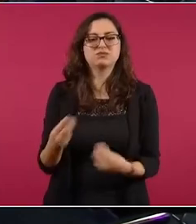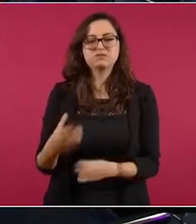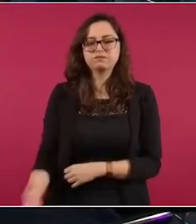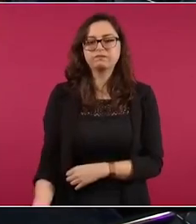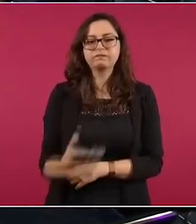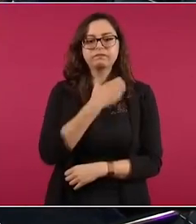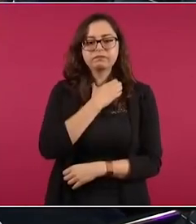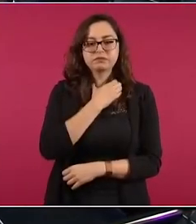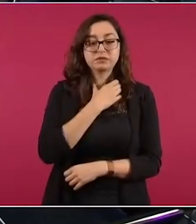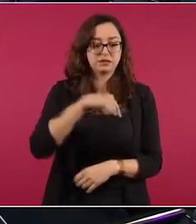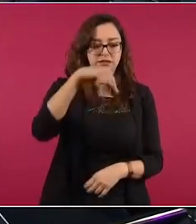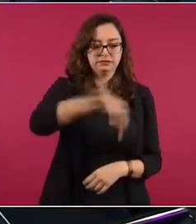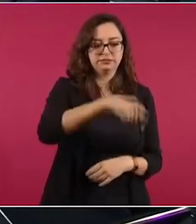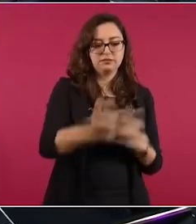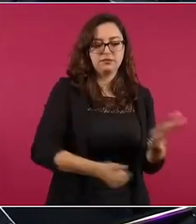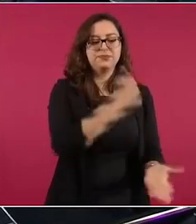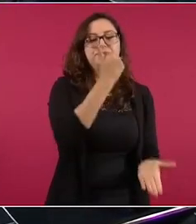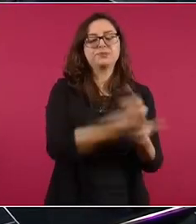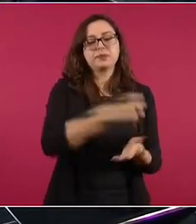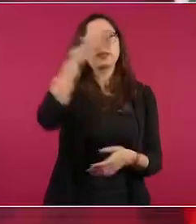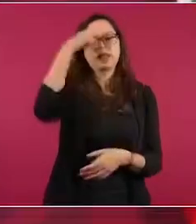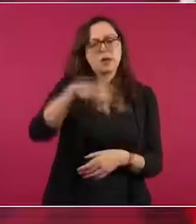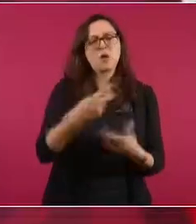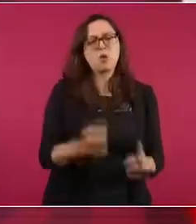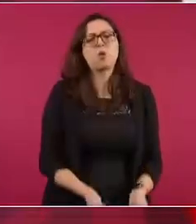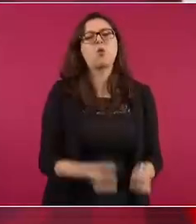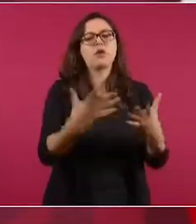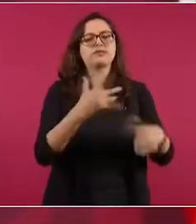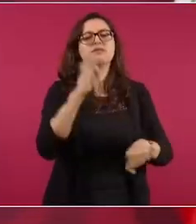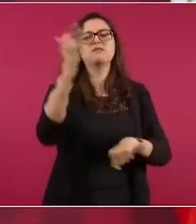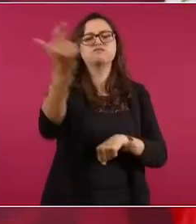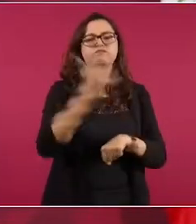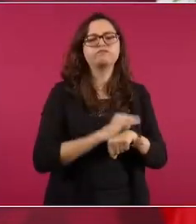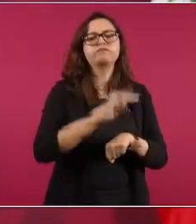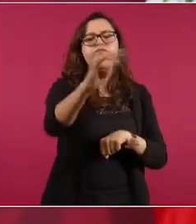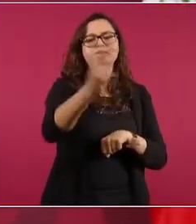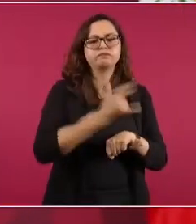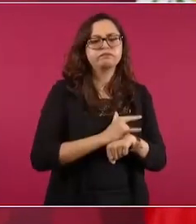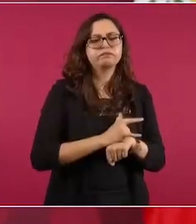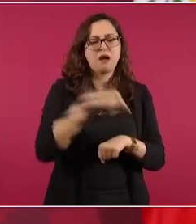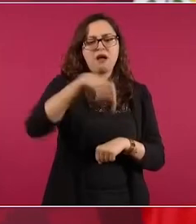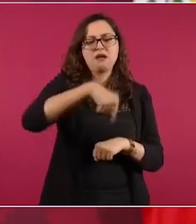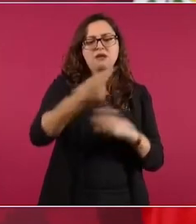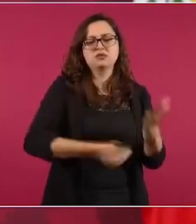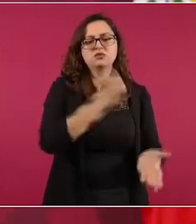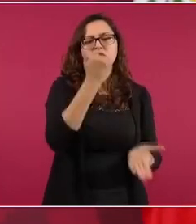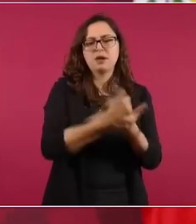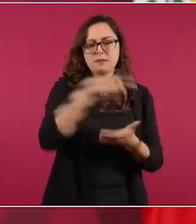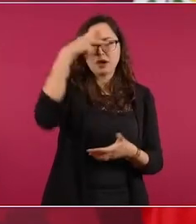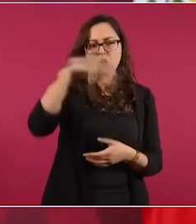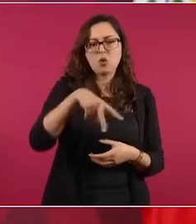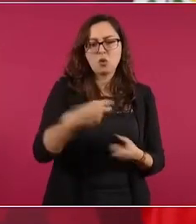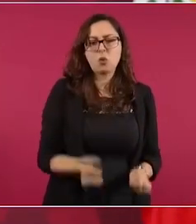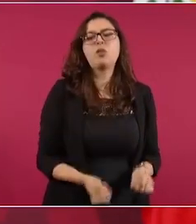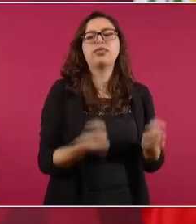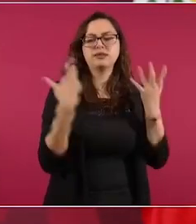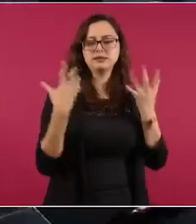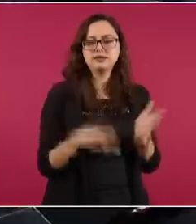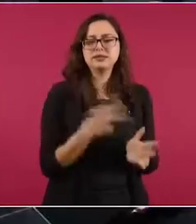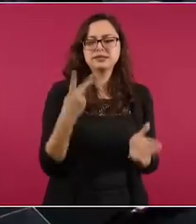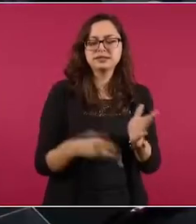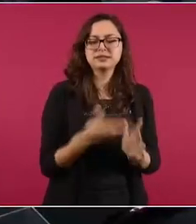La Ciudad de México, ¿cuántas operaciones tiene el aeropuerto de la Ciudad de México?